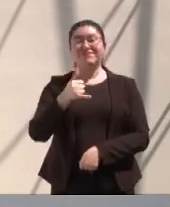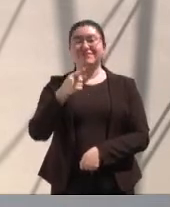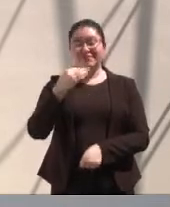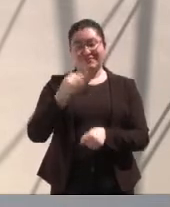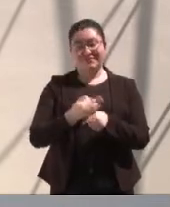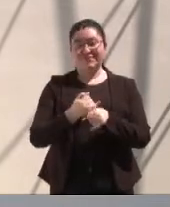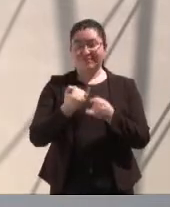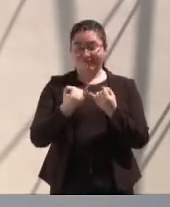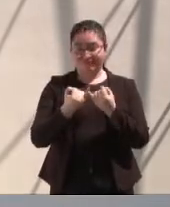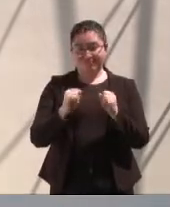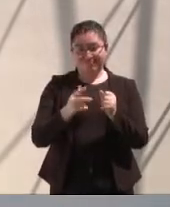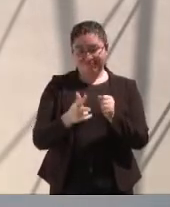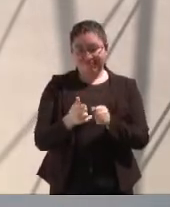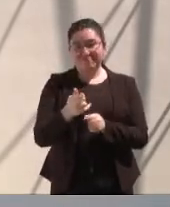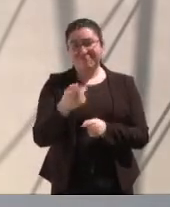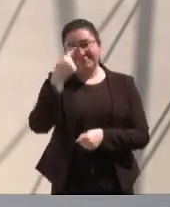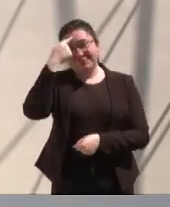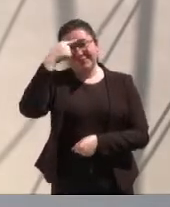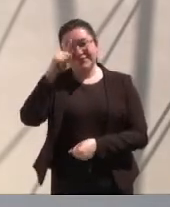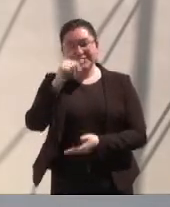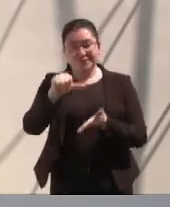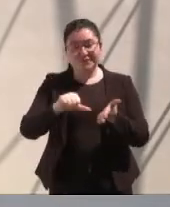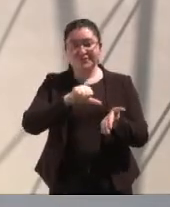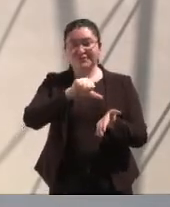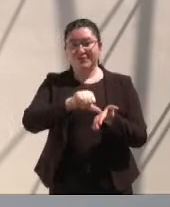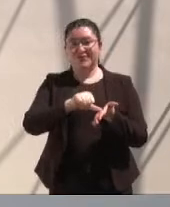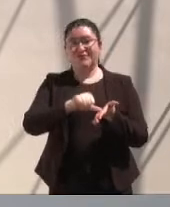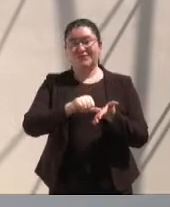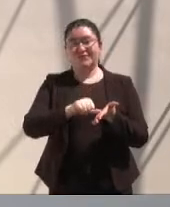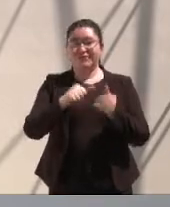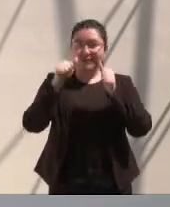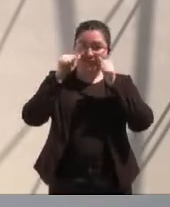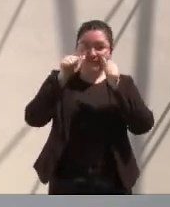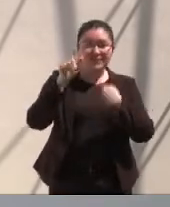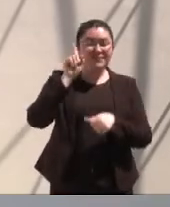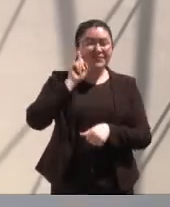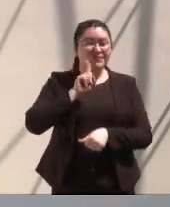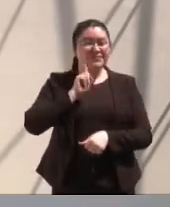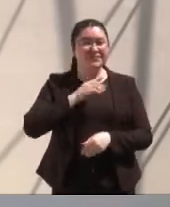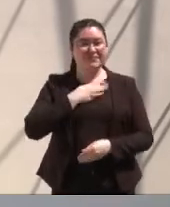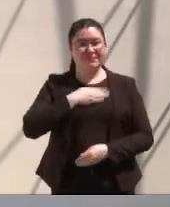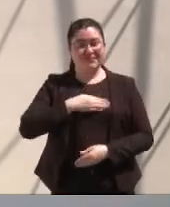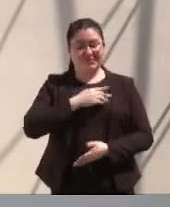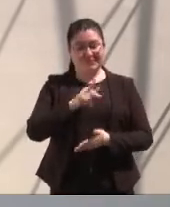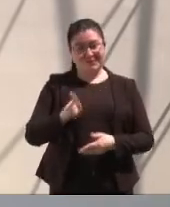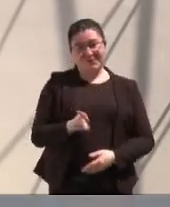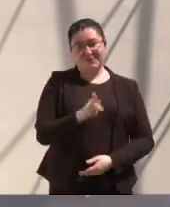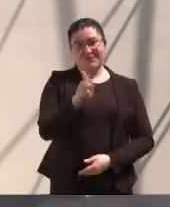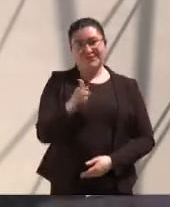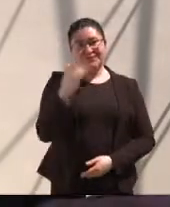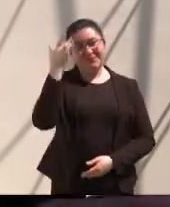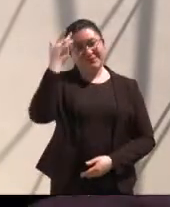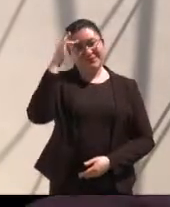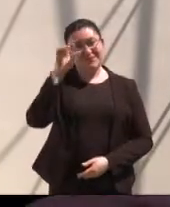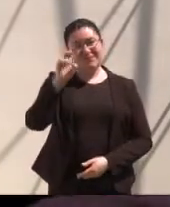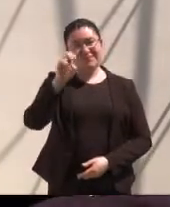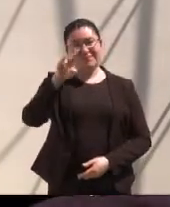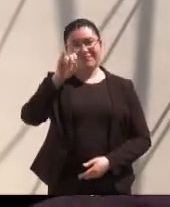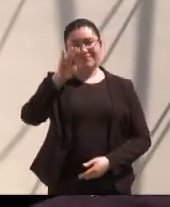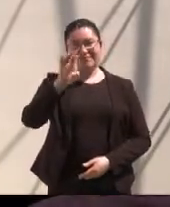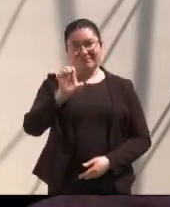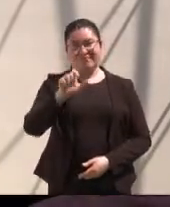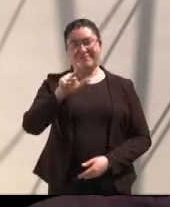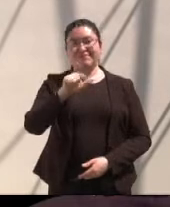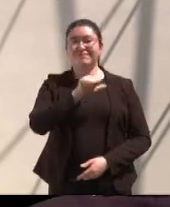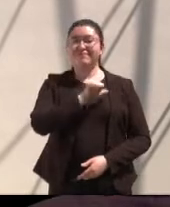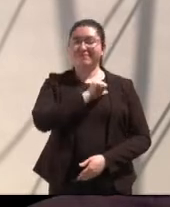este Centro de Justicia para las Mujeres aquí en el pueblo de San Bernabé, en la alcaldía de Magdalena Contreras,